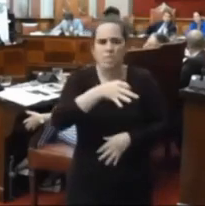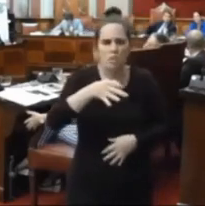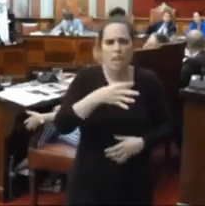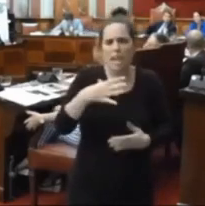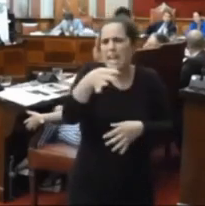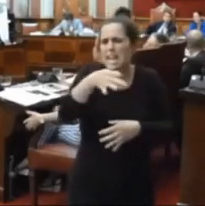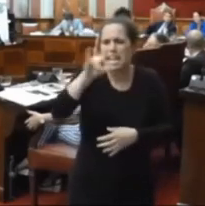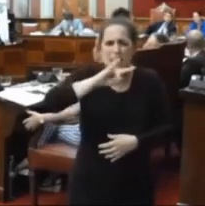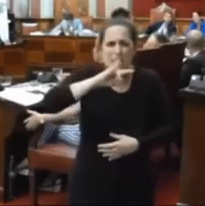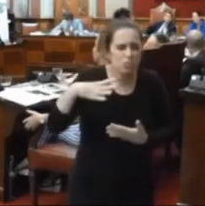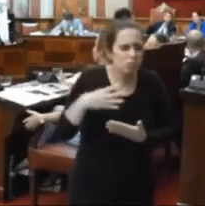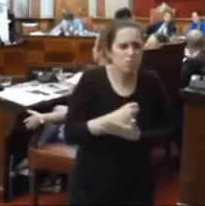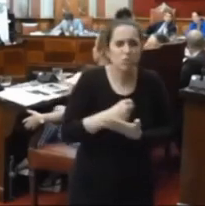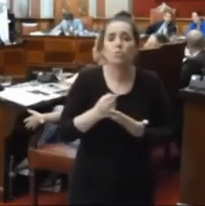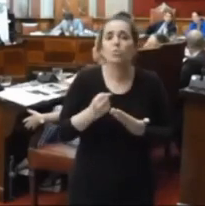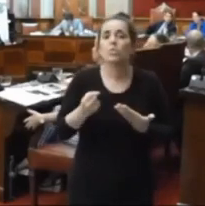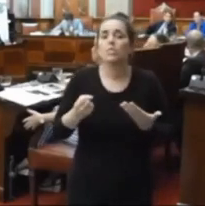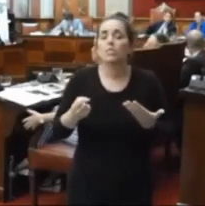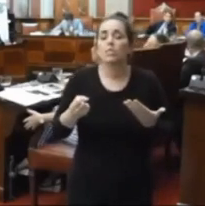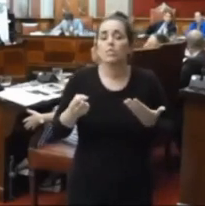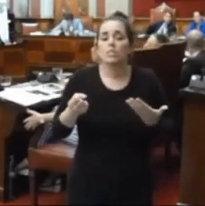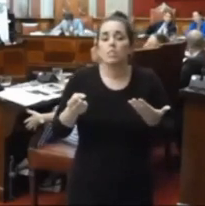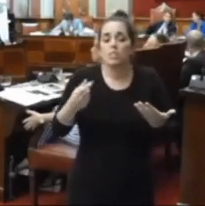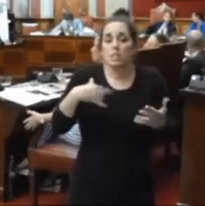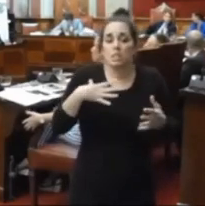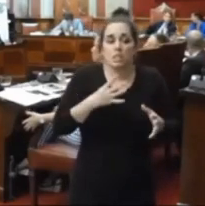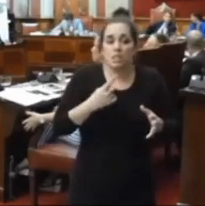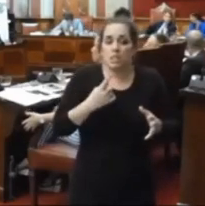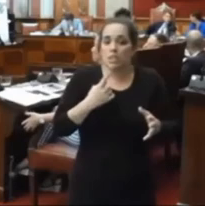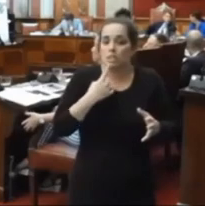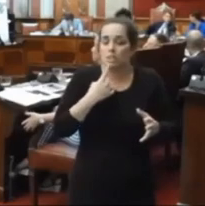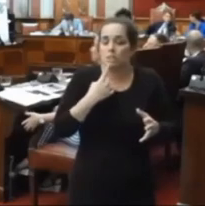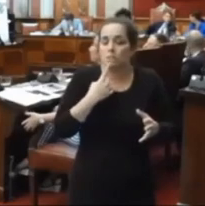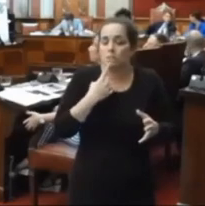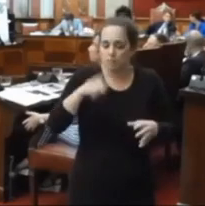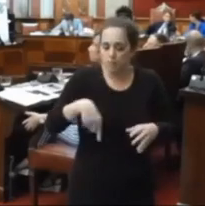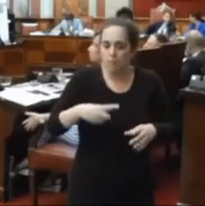le requiramos también al Pleno